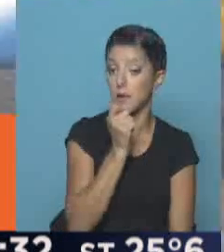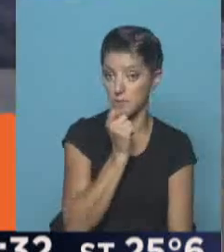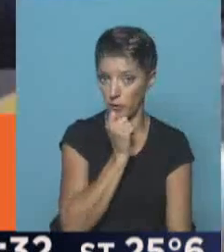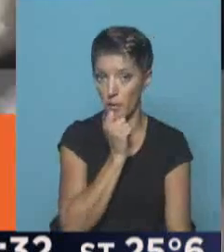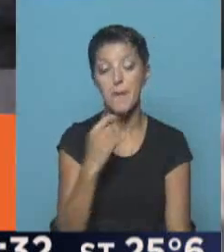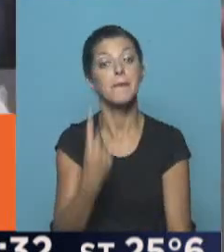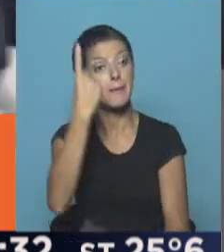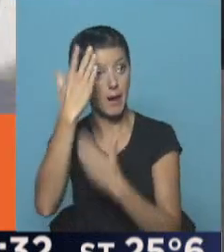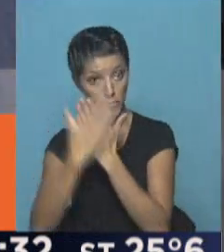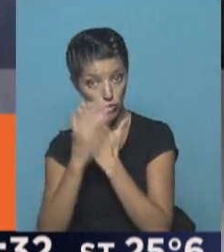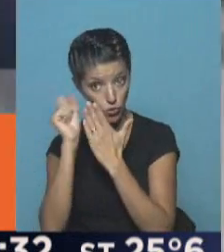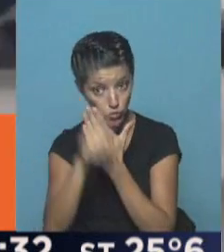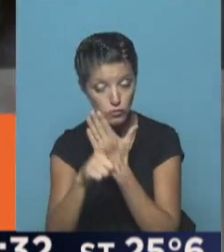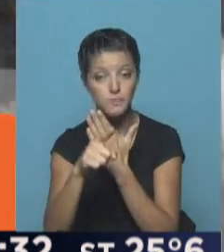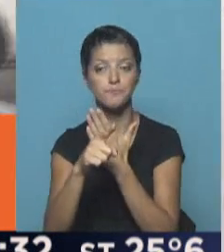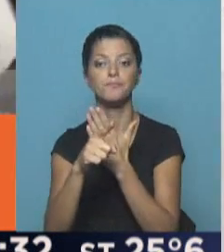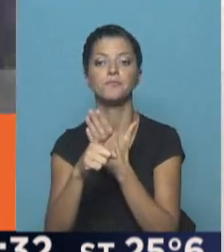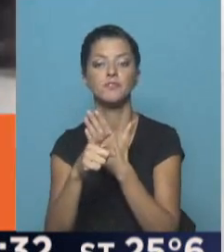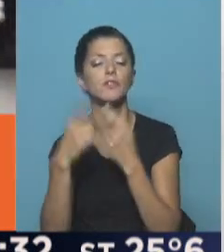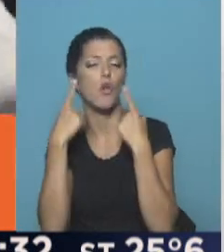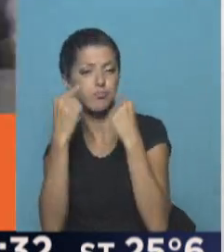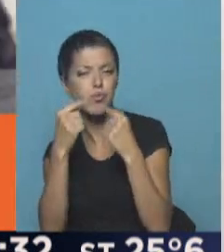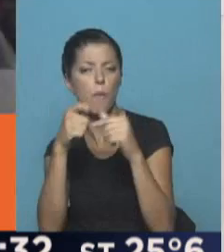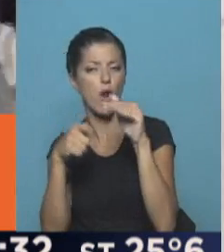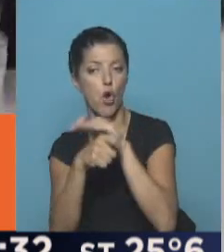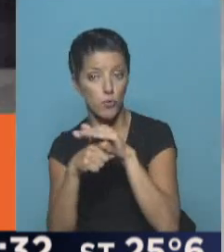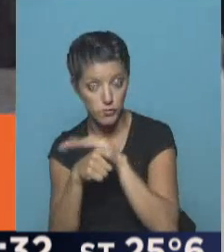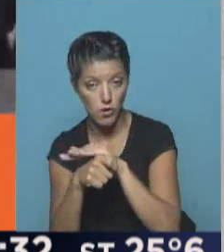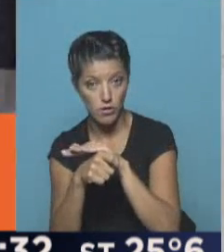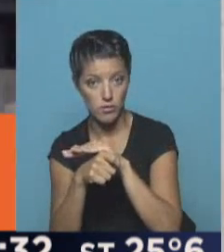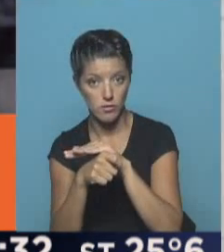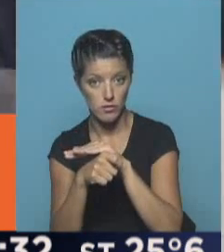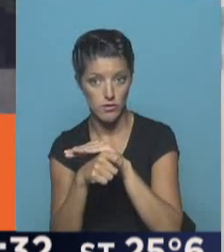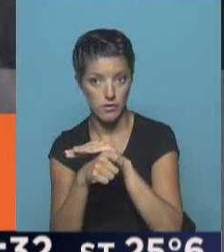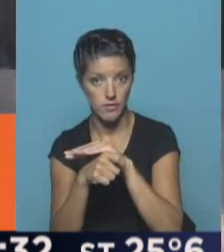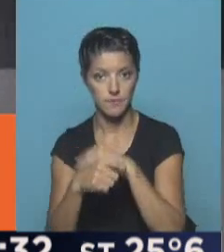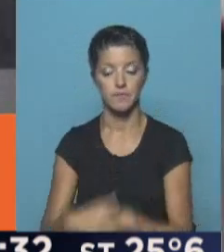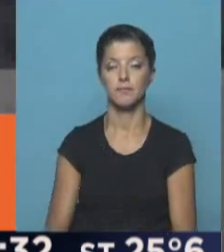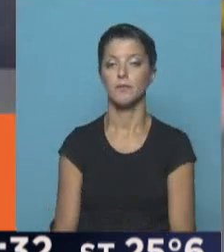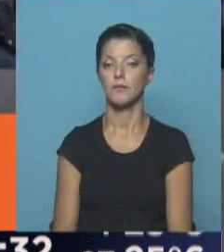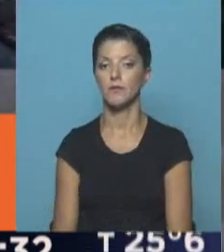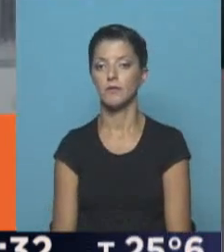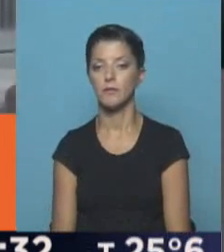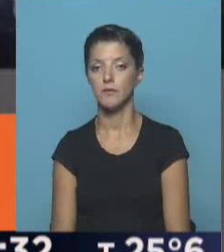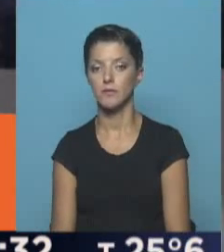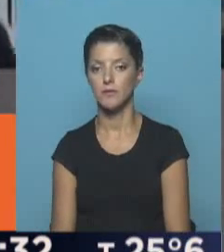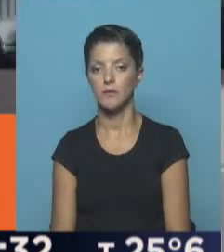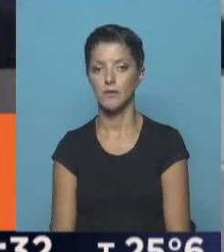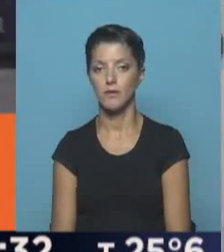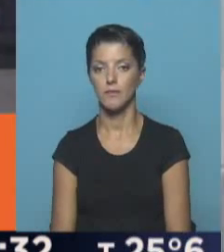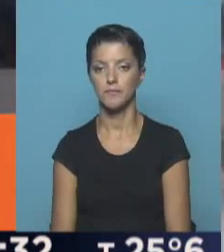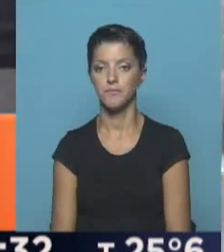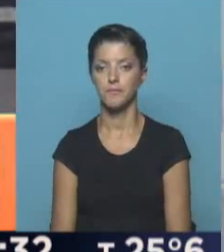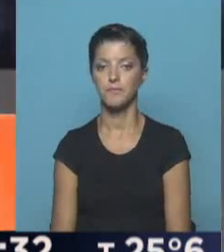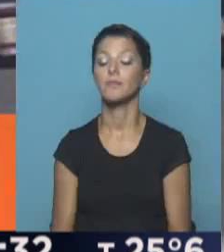primer ministro como consecuencia de actos de corrupción y la reacción fue desplazar a algunos de los funcionarios